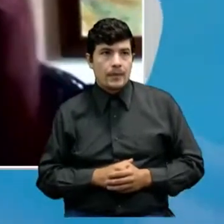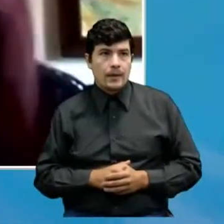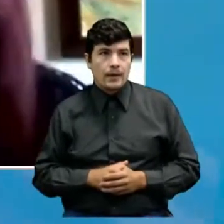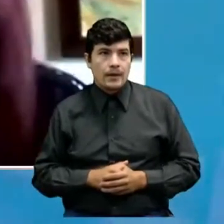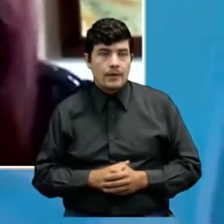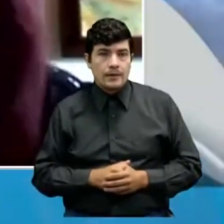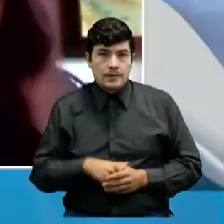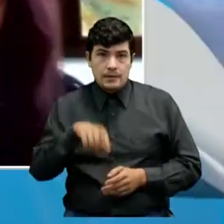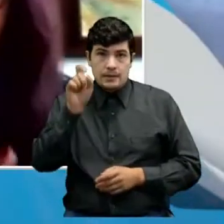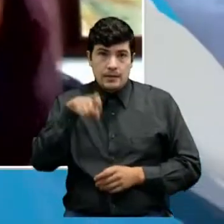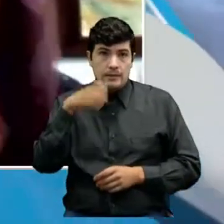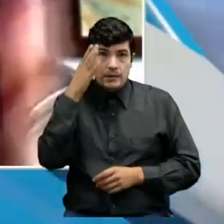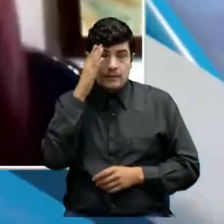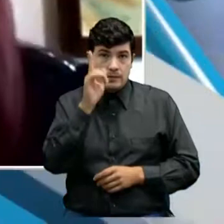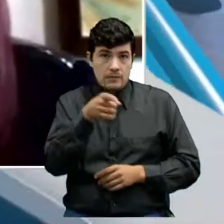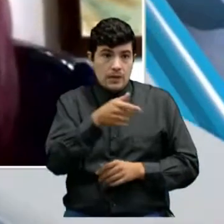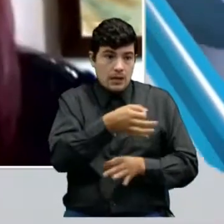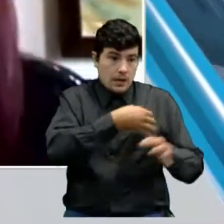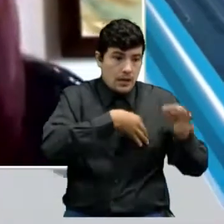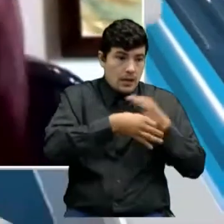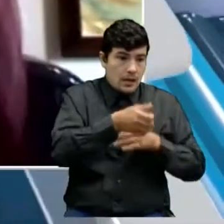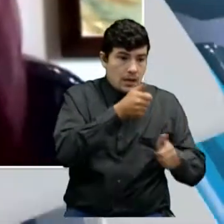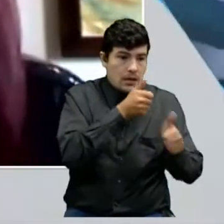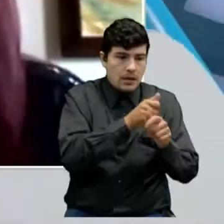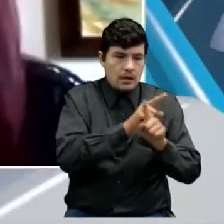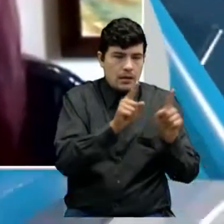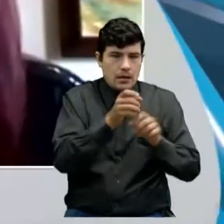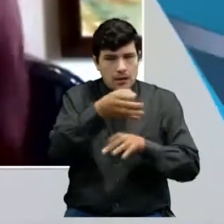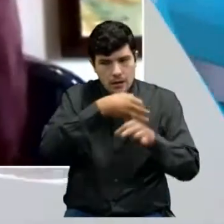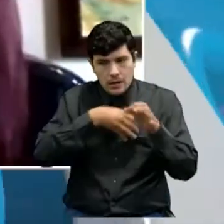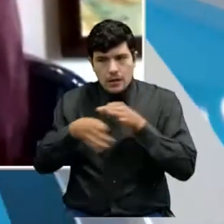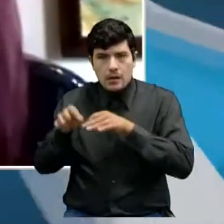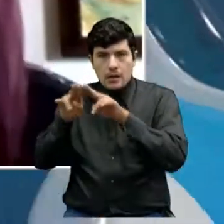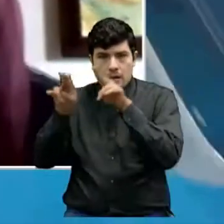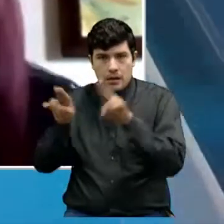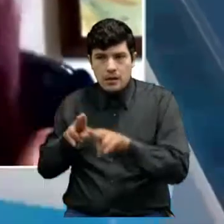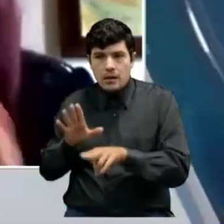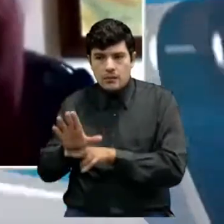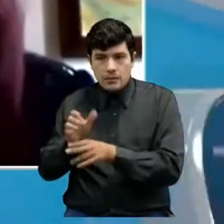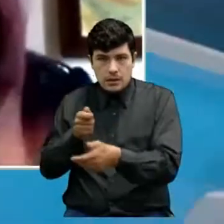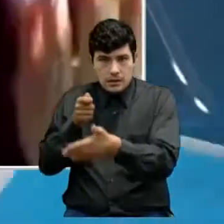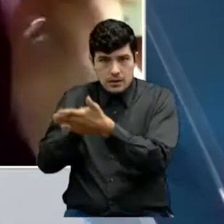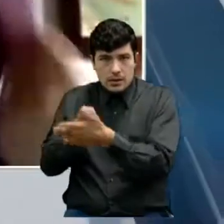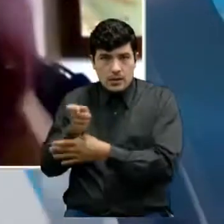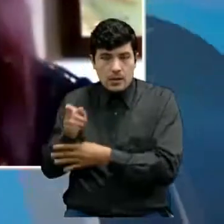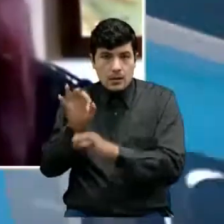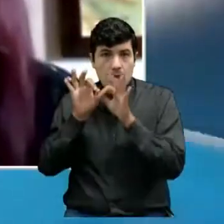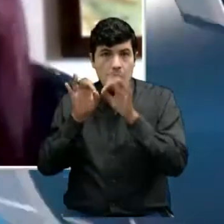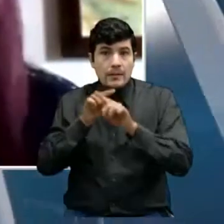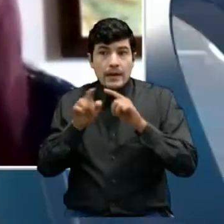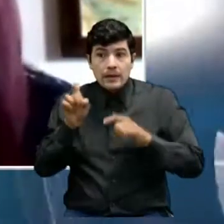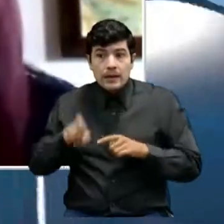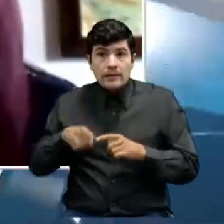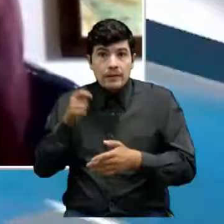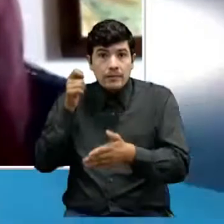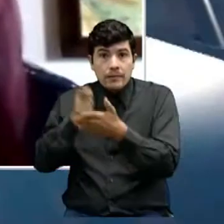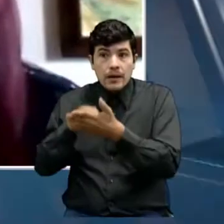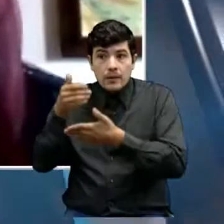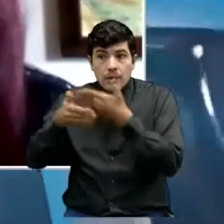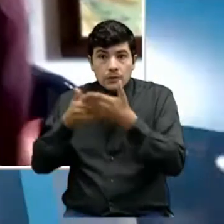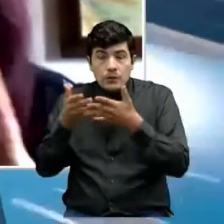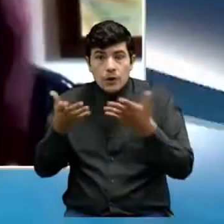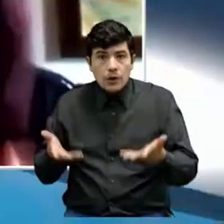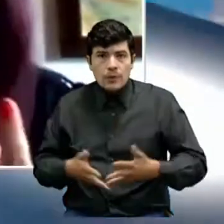fue modificarlo, porque el auxilio de transporte, entonces, se tiene es el auxilio de conectividad. Entonces, ¿qué? Tendrían que liquidarlo.